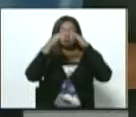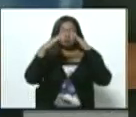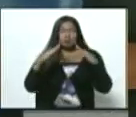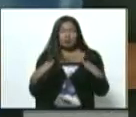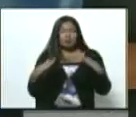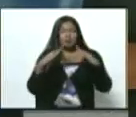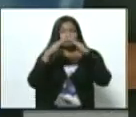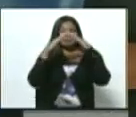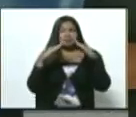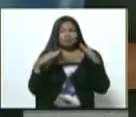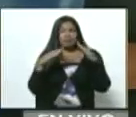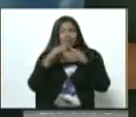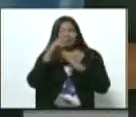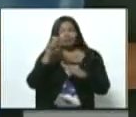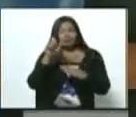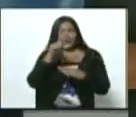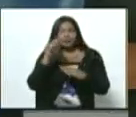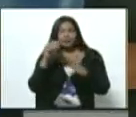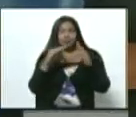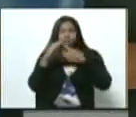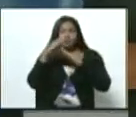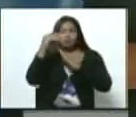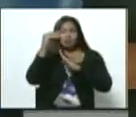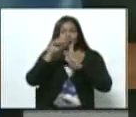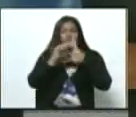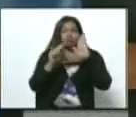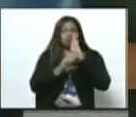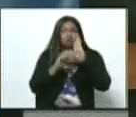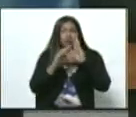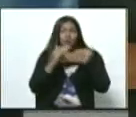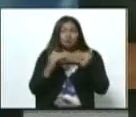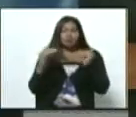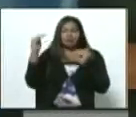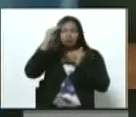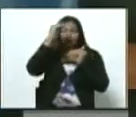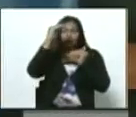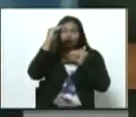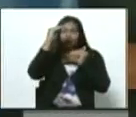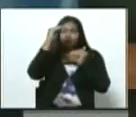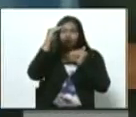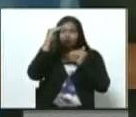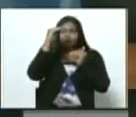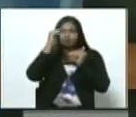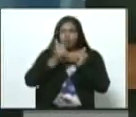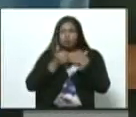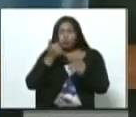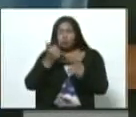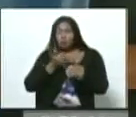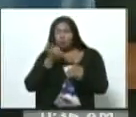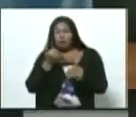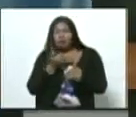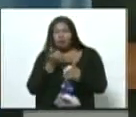la supremacía de la Constitución por encima de cualquier